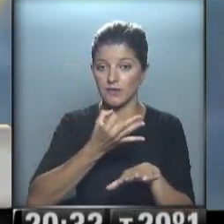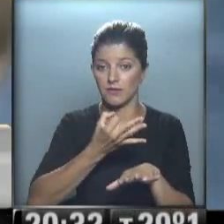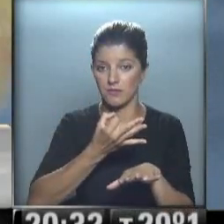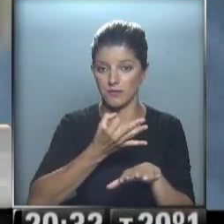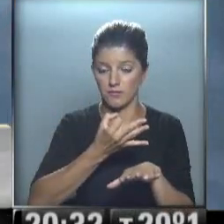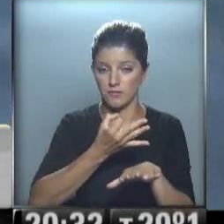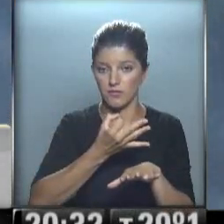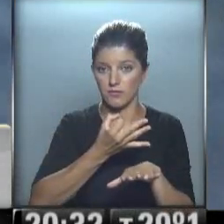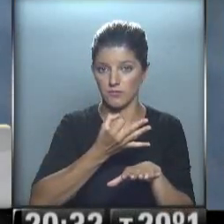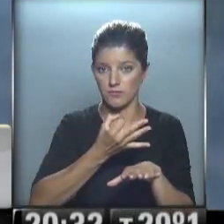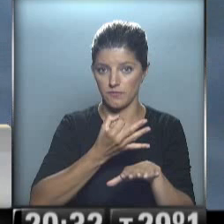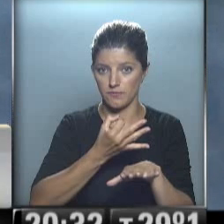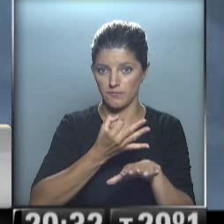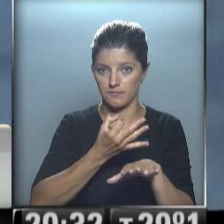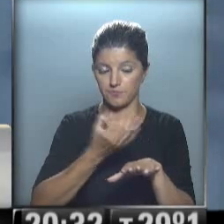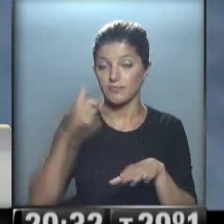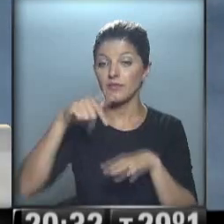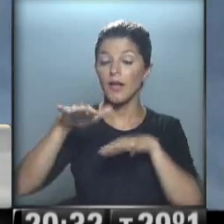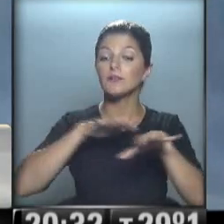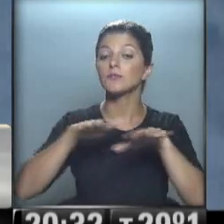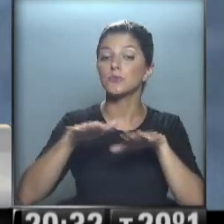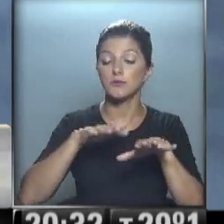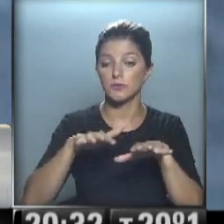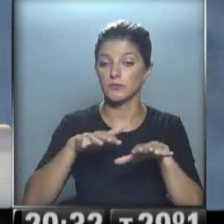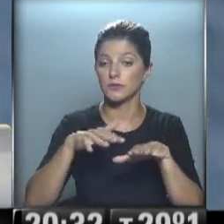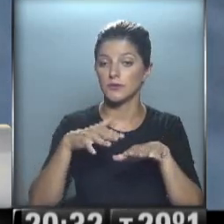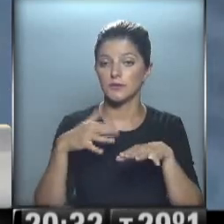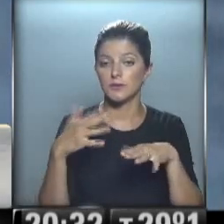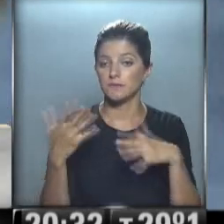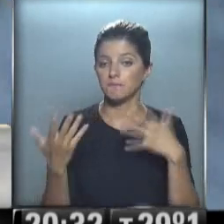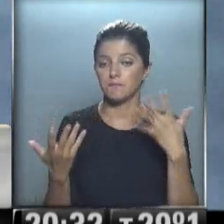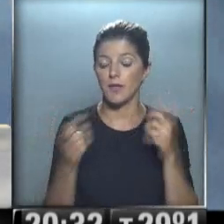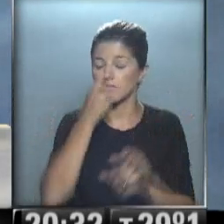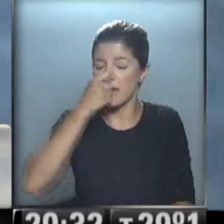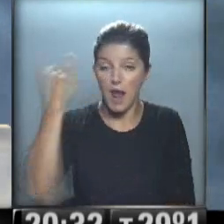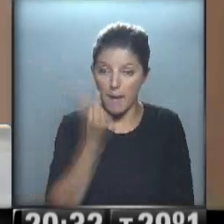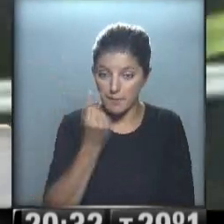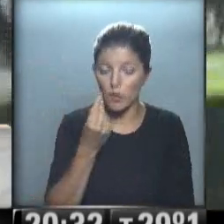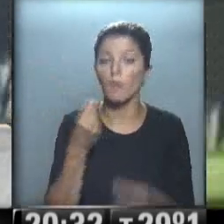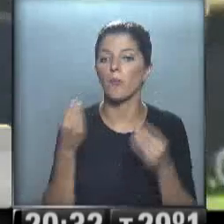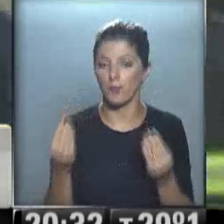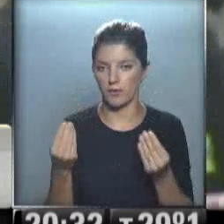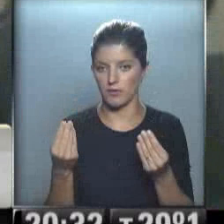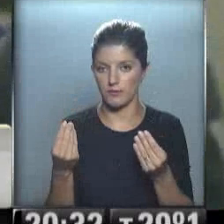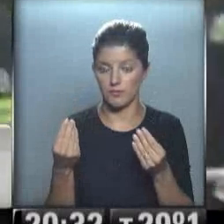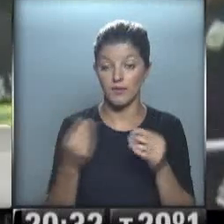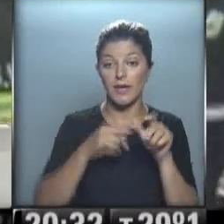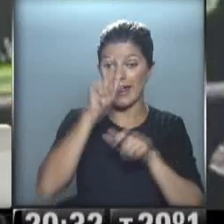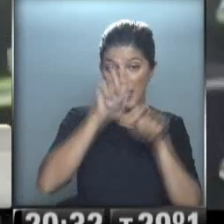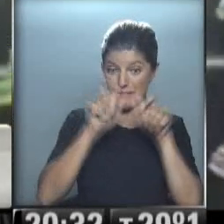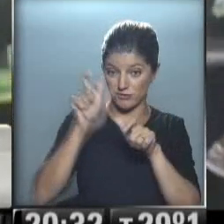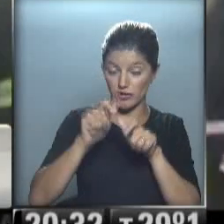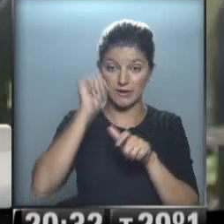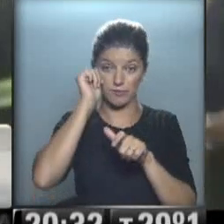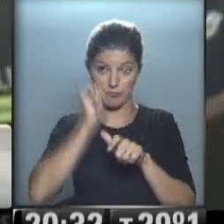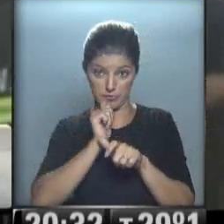una eh situación muy muy rápida porque las personas afectadas se encontraban